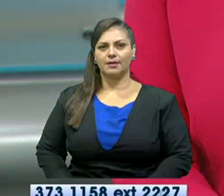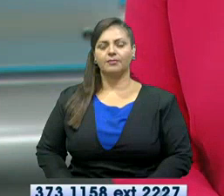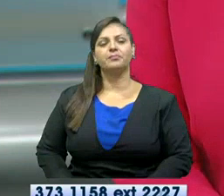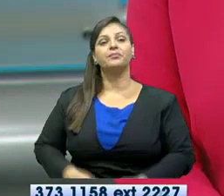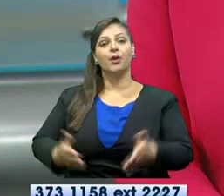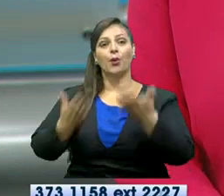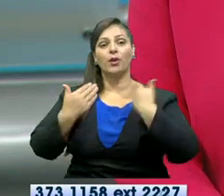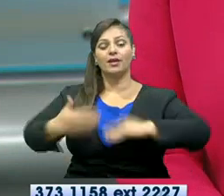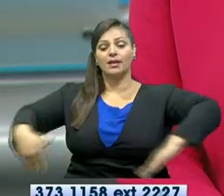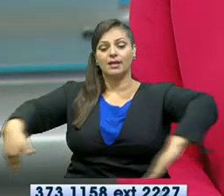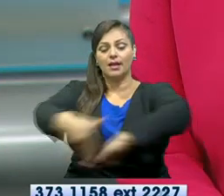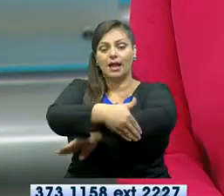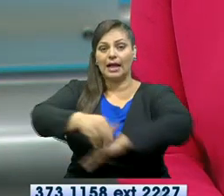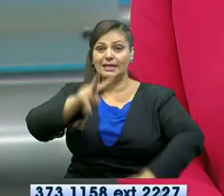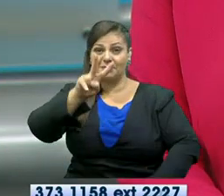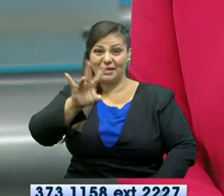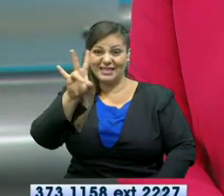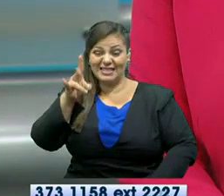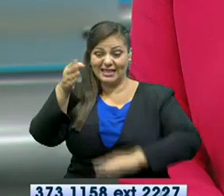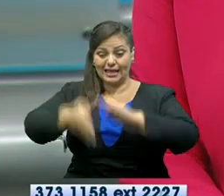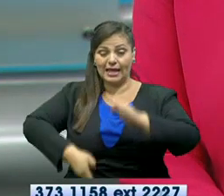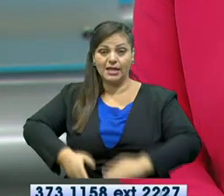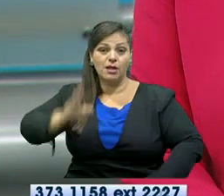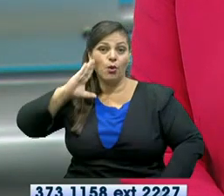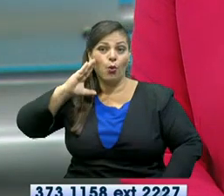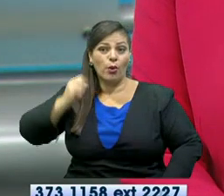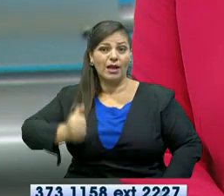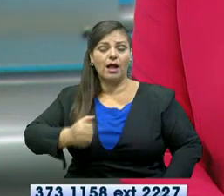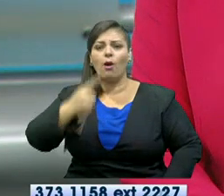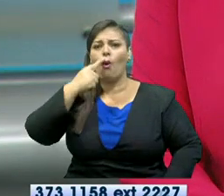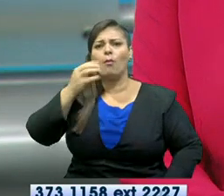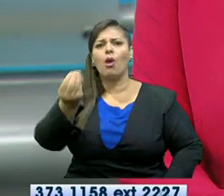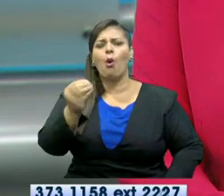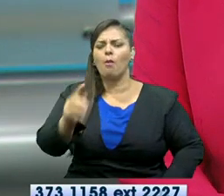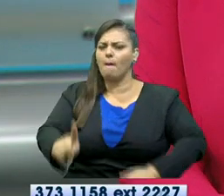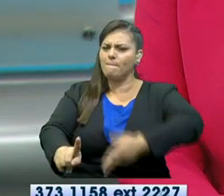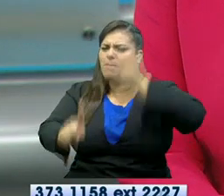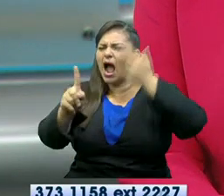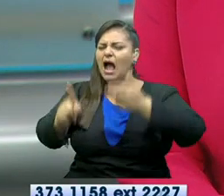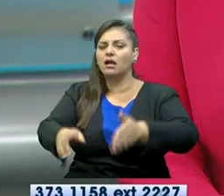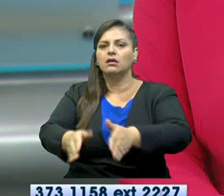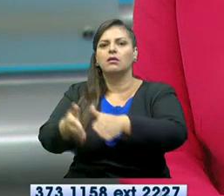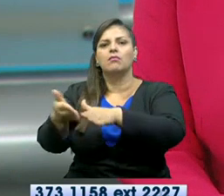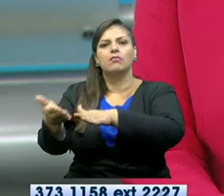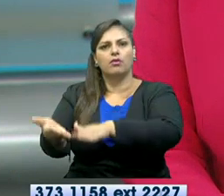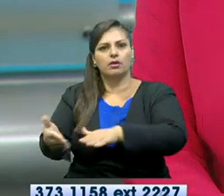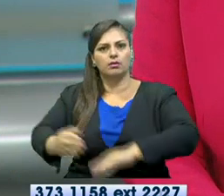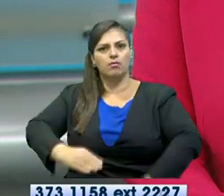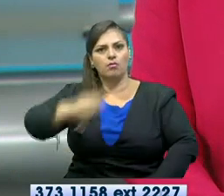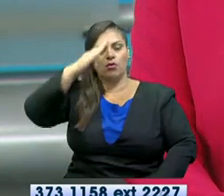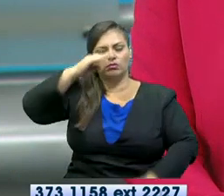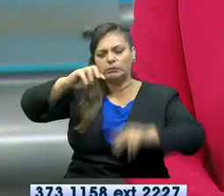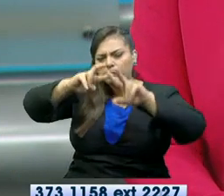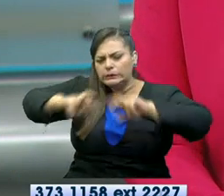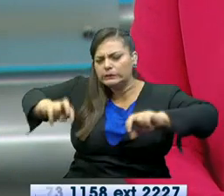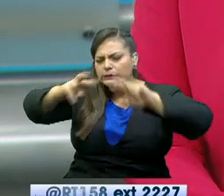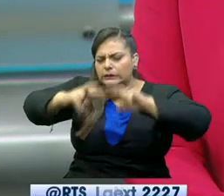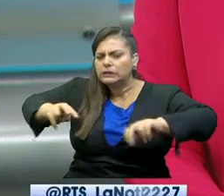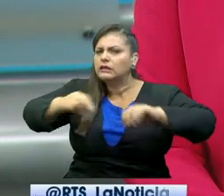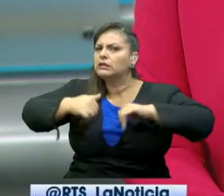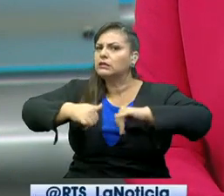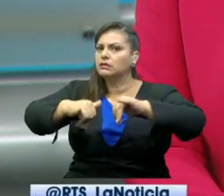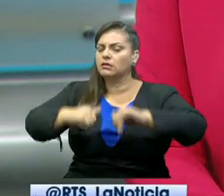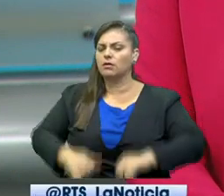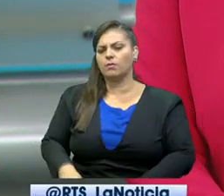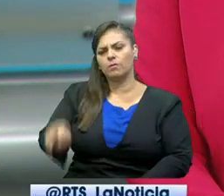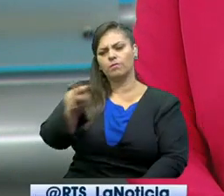Continúan las investigaciones en torno al asesinato de un joven en las calles 27 y Cuenca, en el suroeste de Guayaquil. La policía estima que